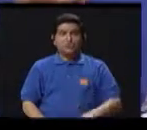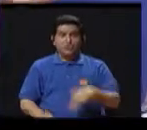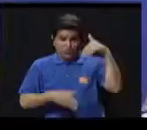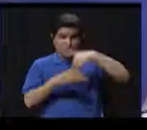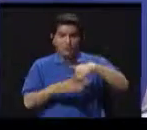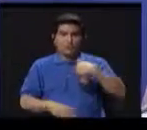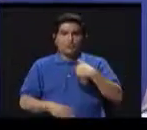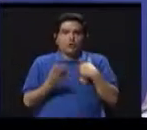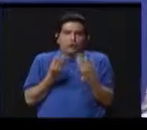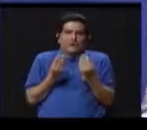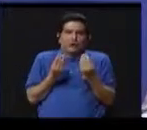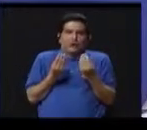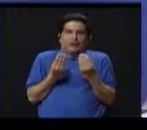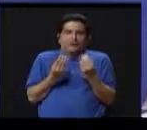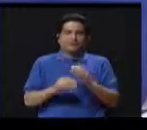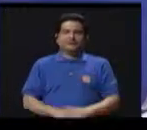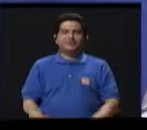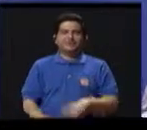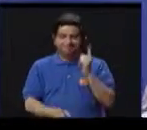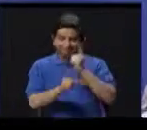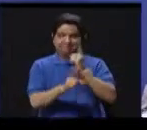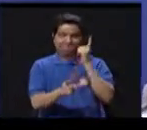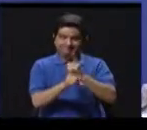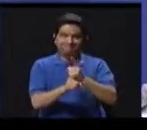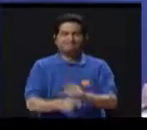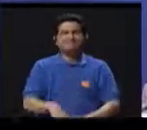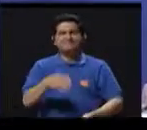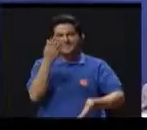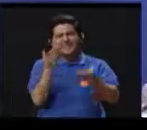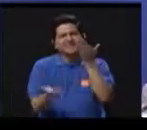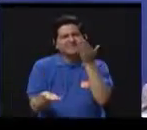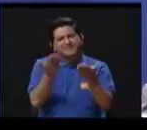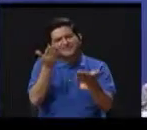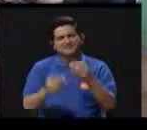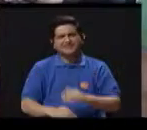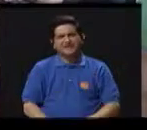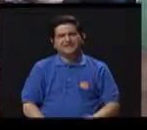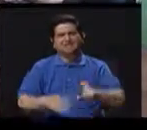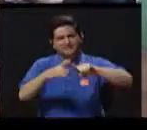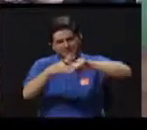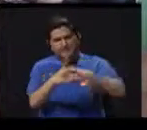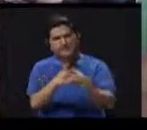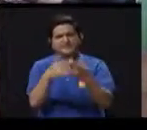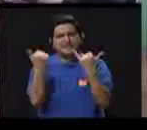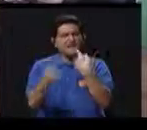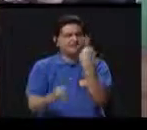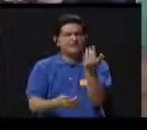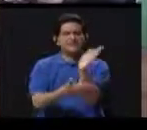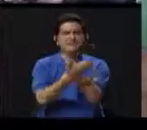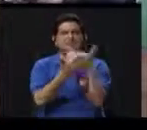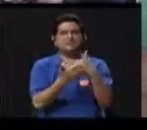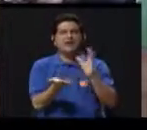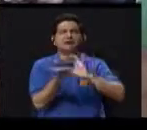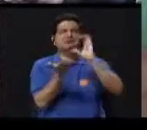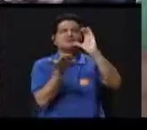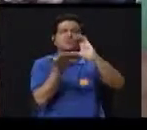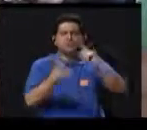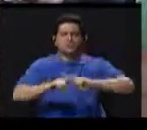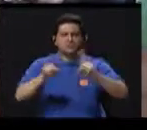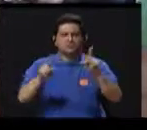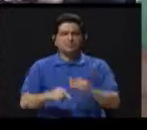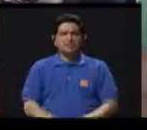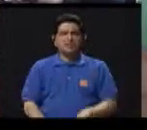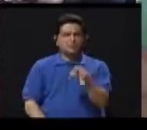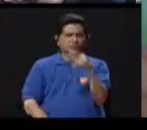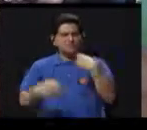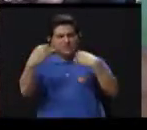nervioso porque está por acá con nosotros. Así es. Bueno, tal vez para iniciar, ya dijimos que es parte de un curso, pero